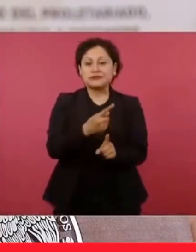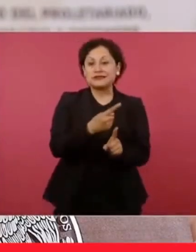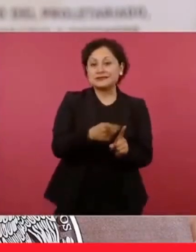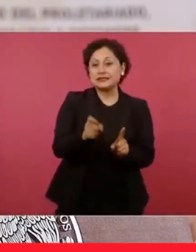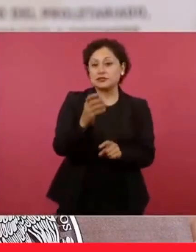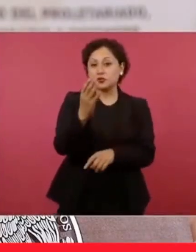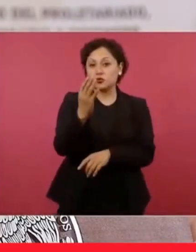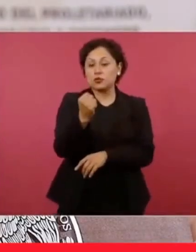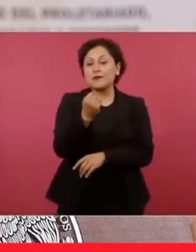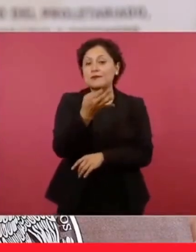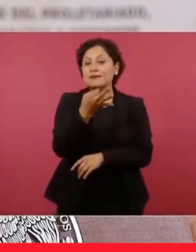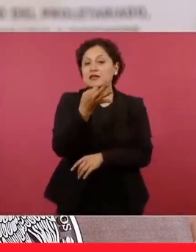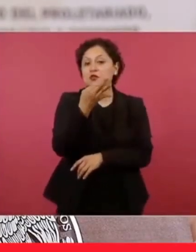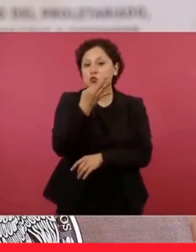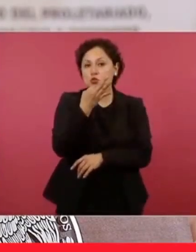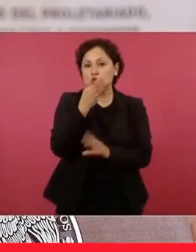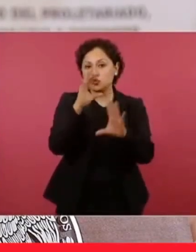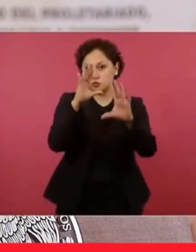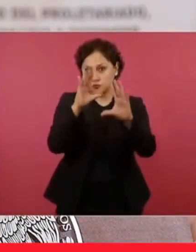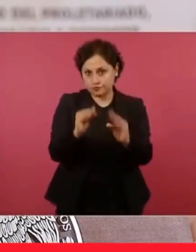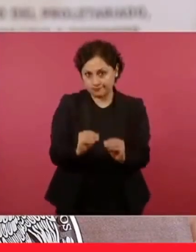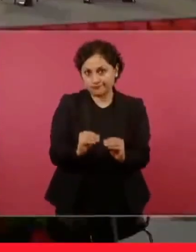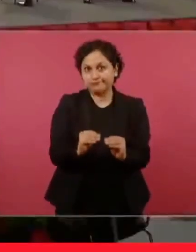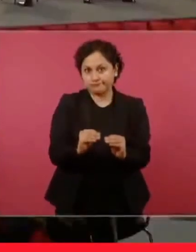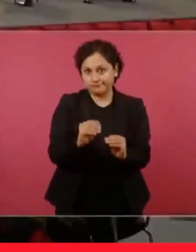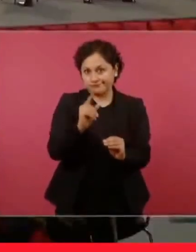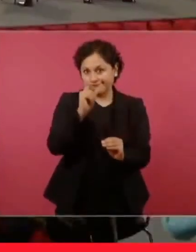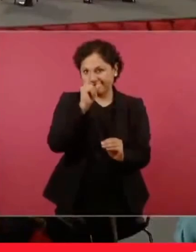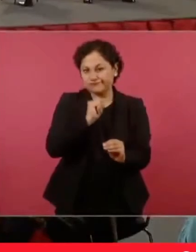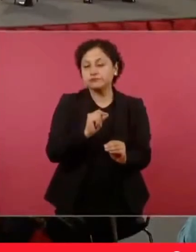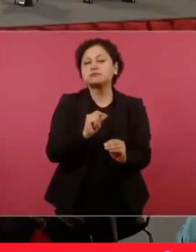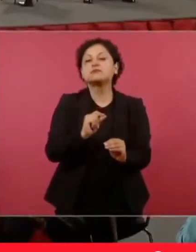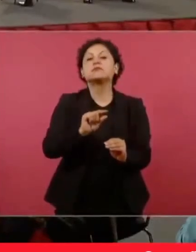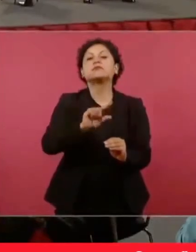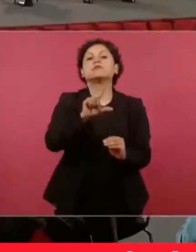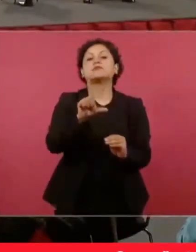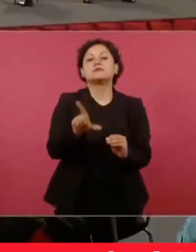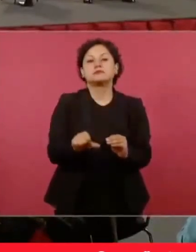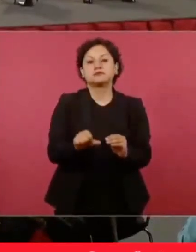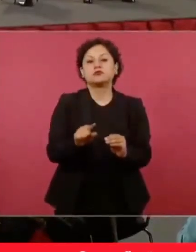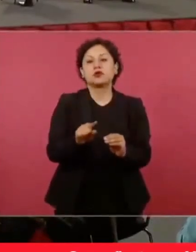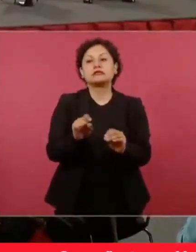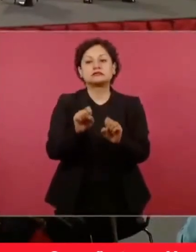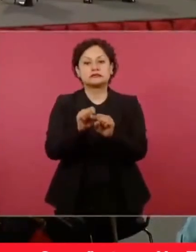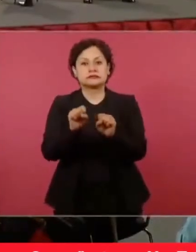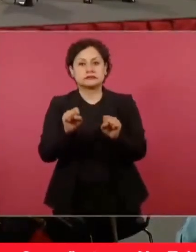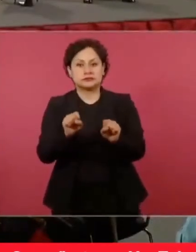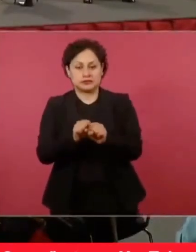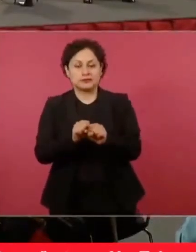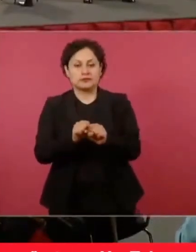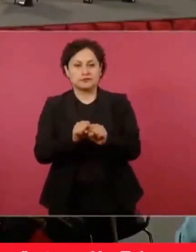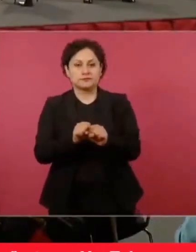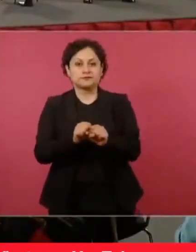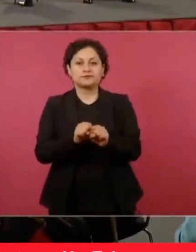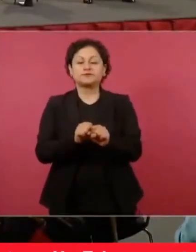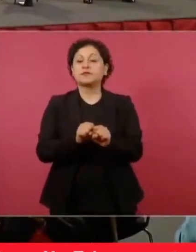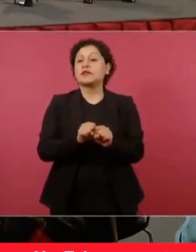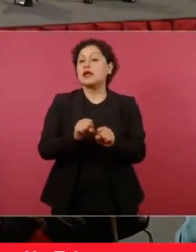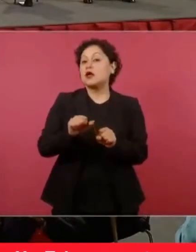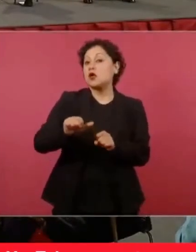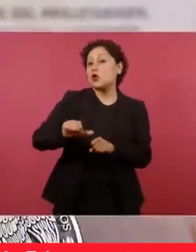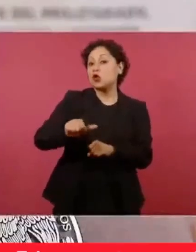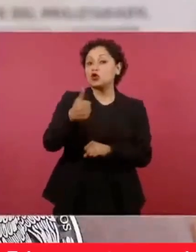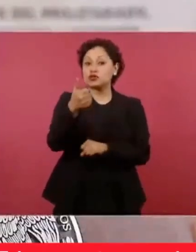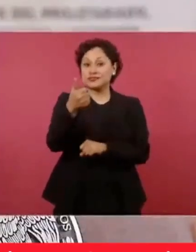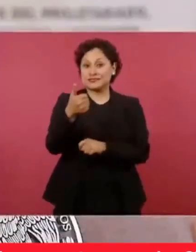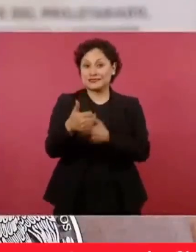la afectación y el estado operativo de emergencia. A las 23:15 de ese día